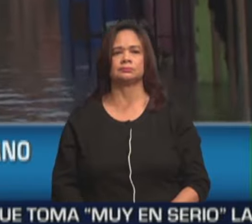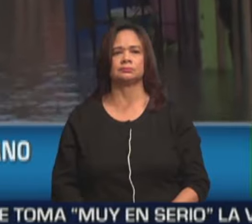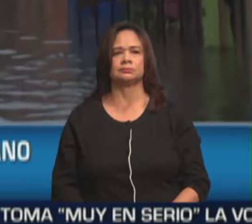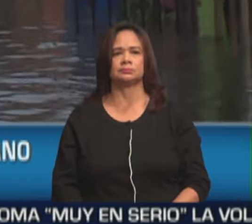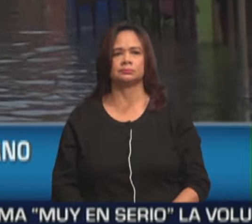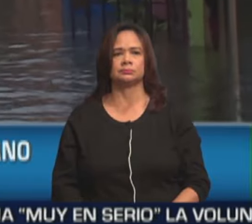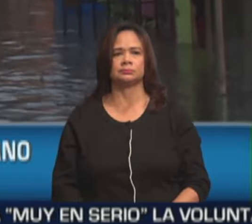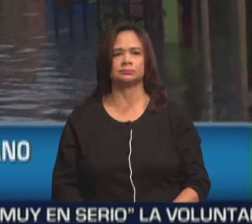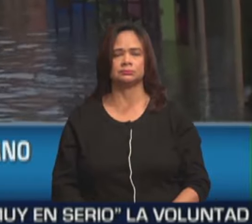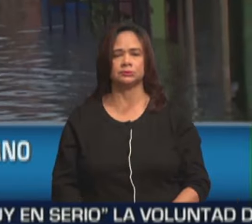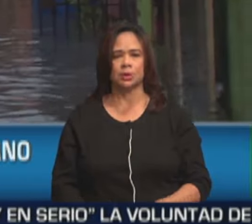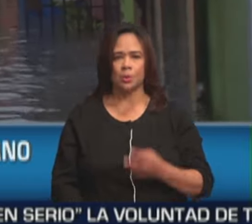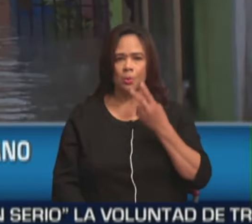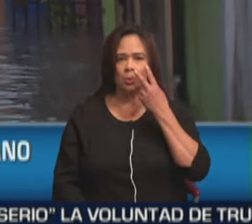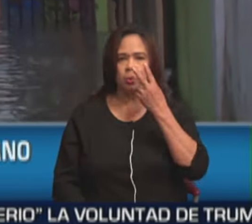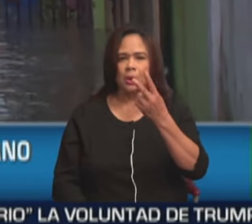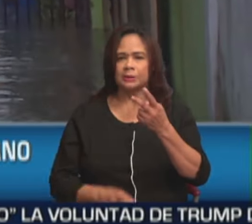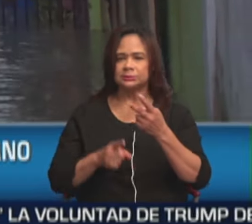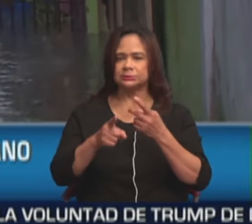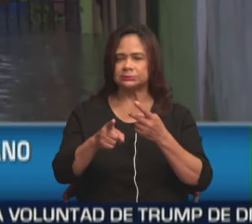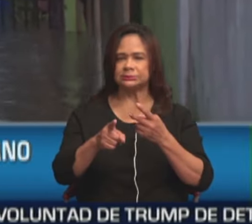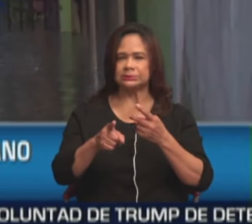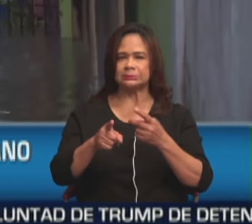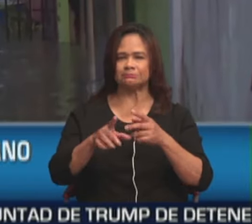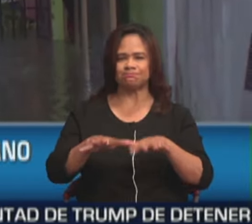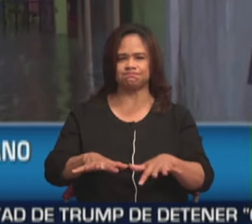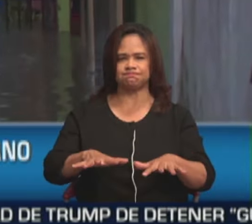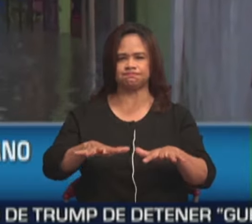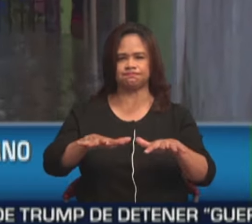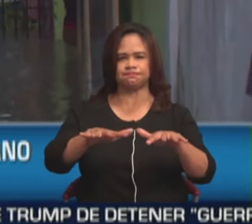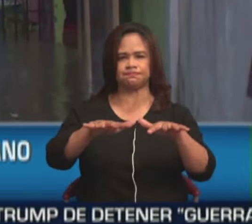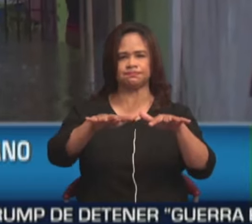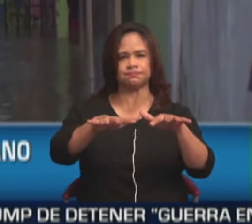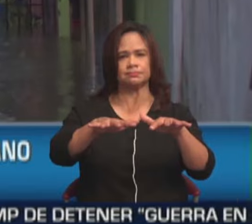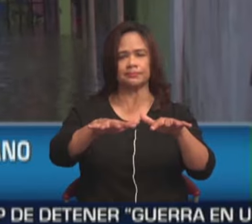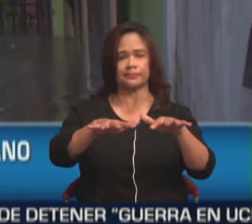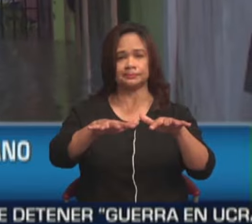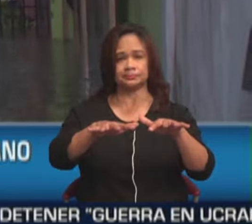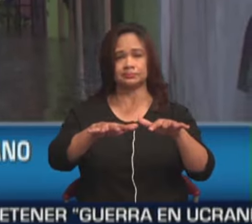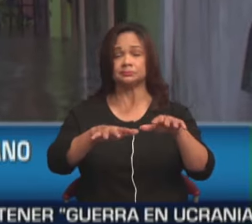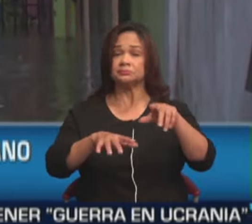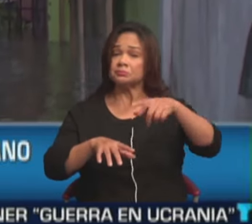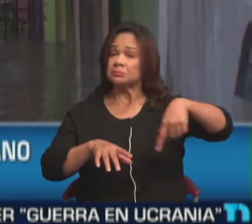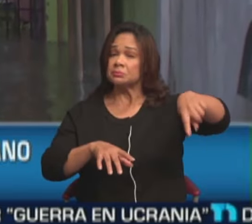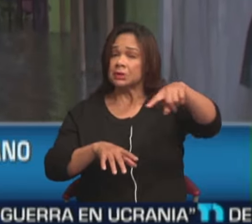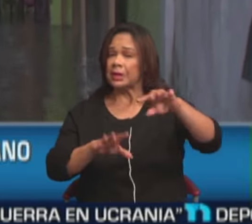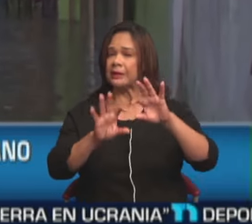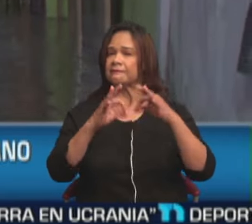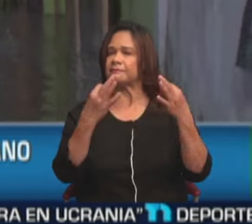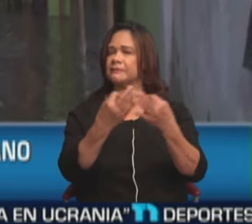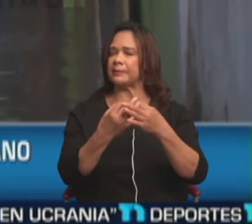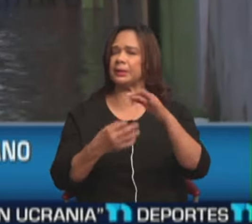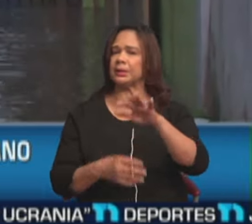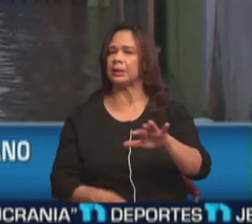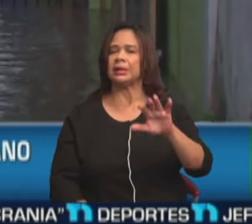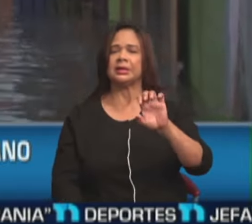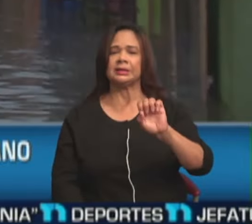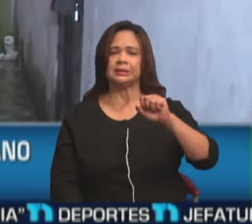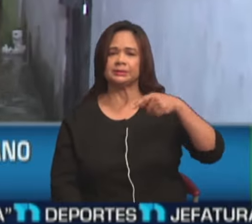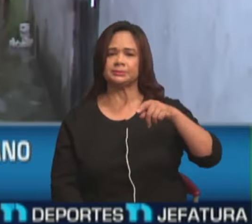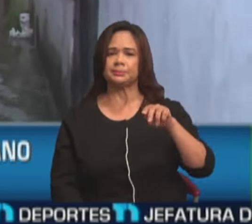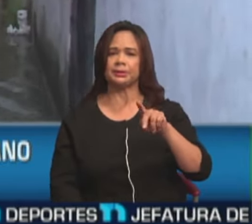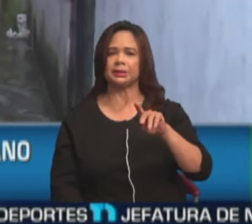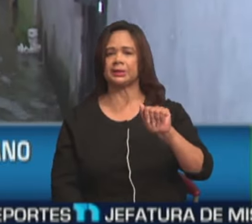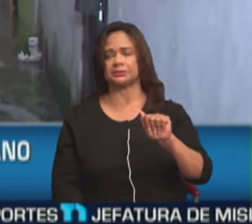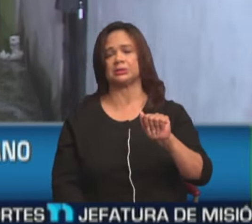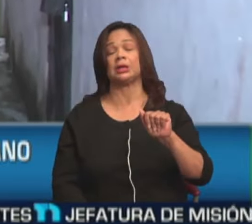las imágenes quedan cortas ante el verdadero infierno que les toca vivir a estas familias en el sector la esperanza de